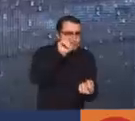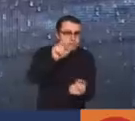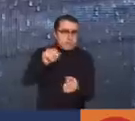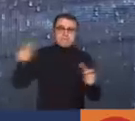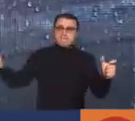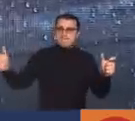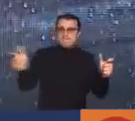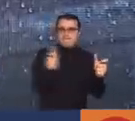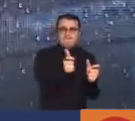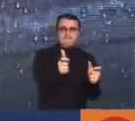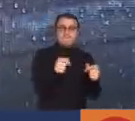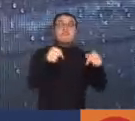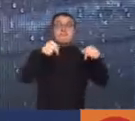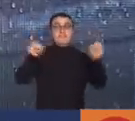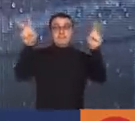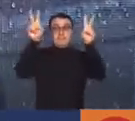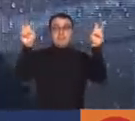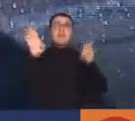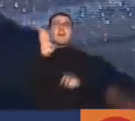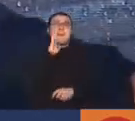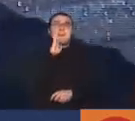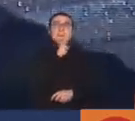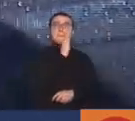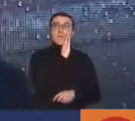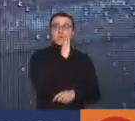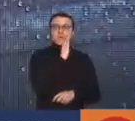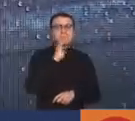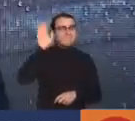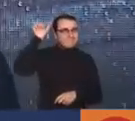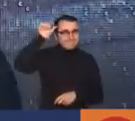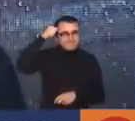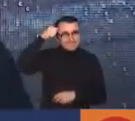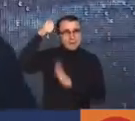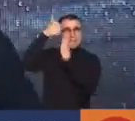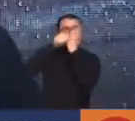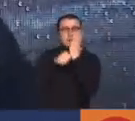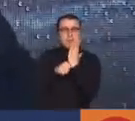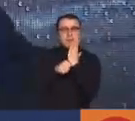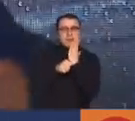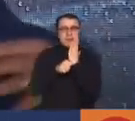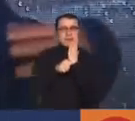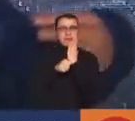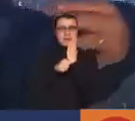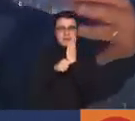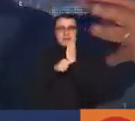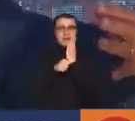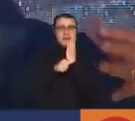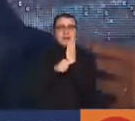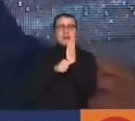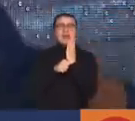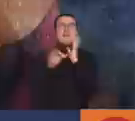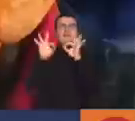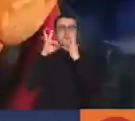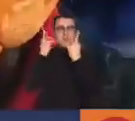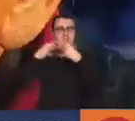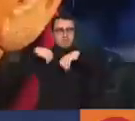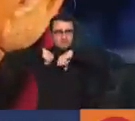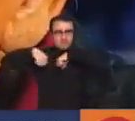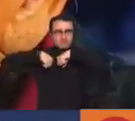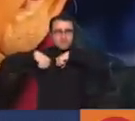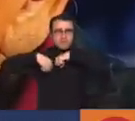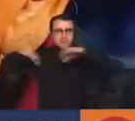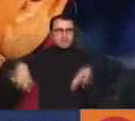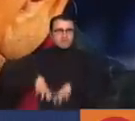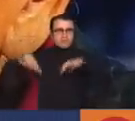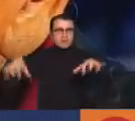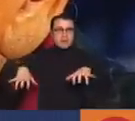en Bosa, porque ustedes recordarán el programa Familias en Acción, tenía más gente, ya ha venido